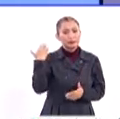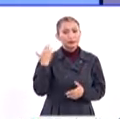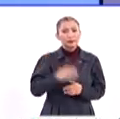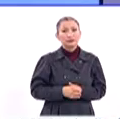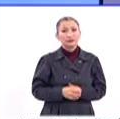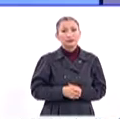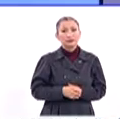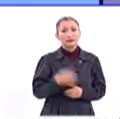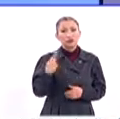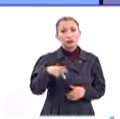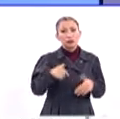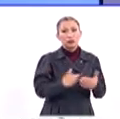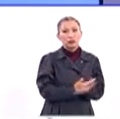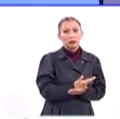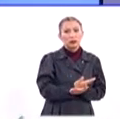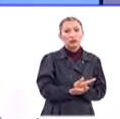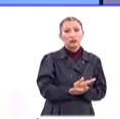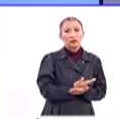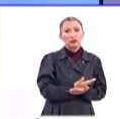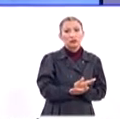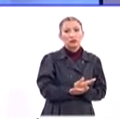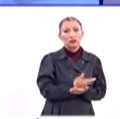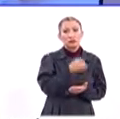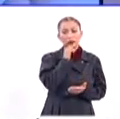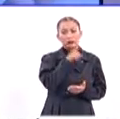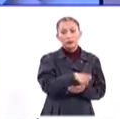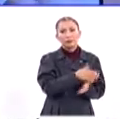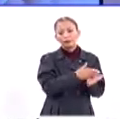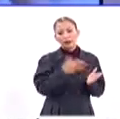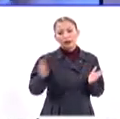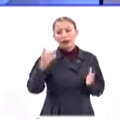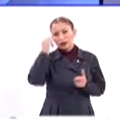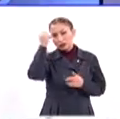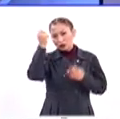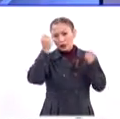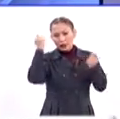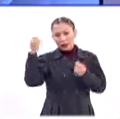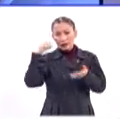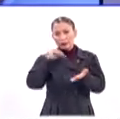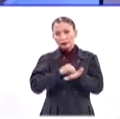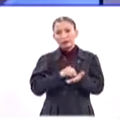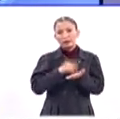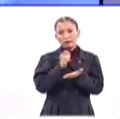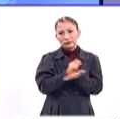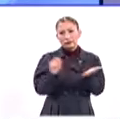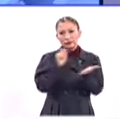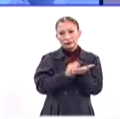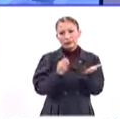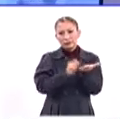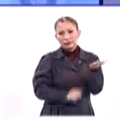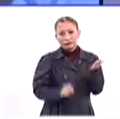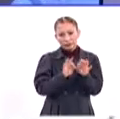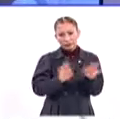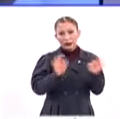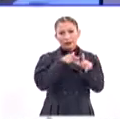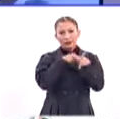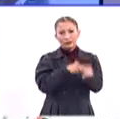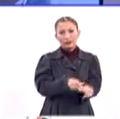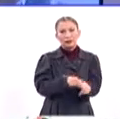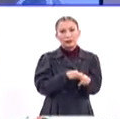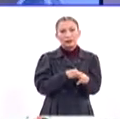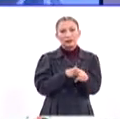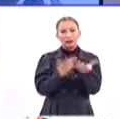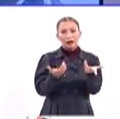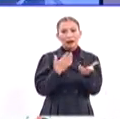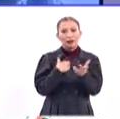de su nacimiento y por supuesto también de las teorías que plasmó en escritos fundamentales que siguen siendo por